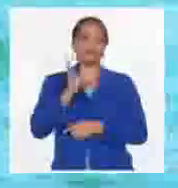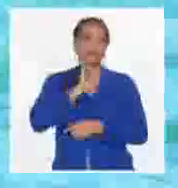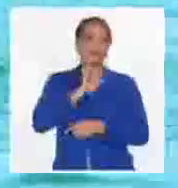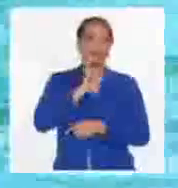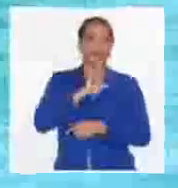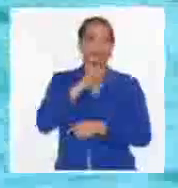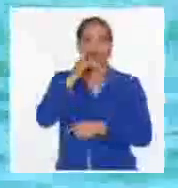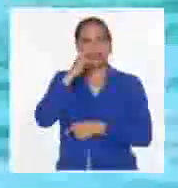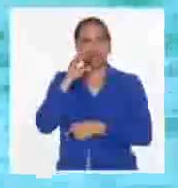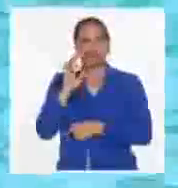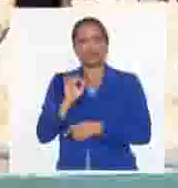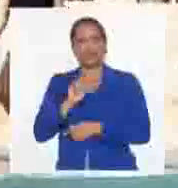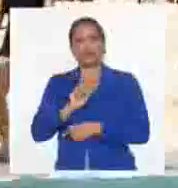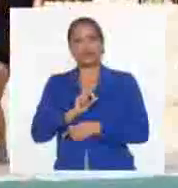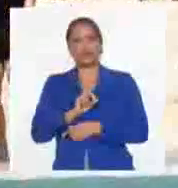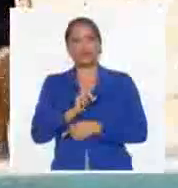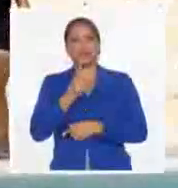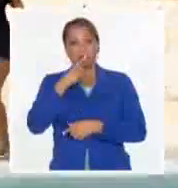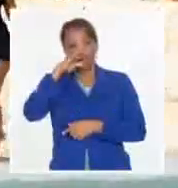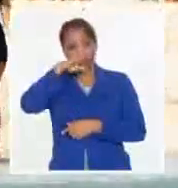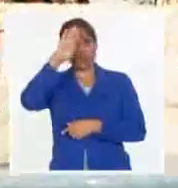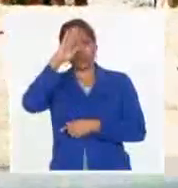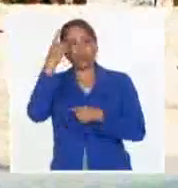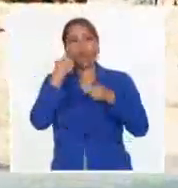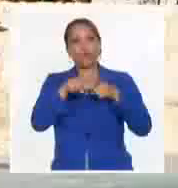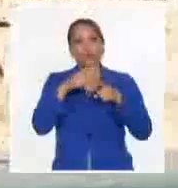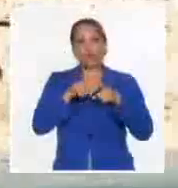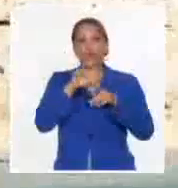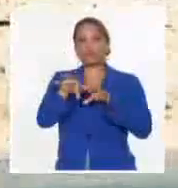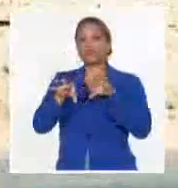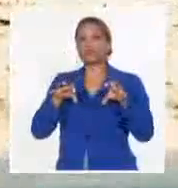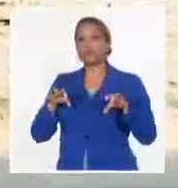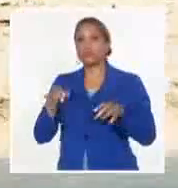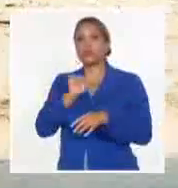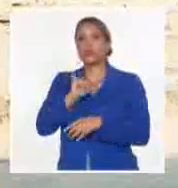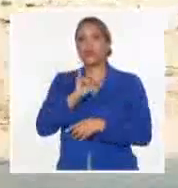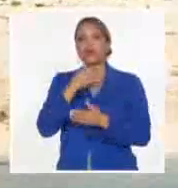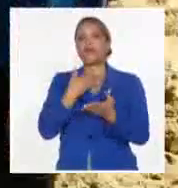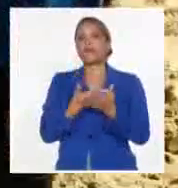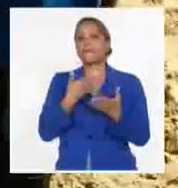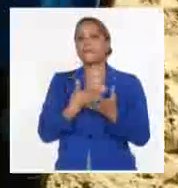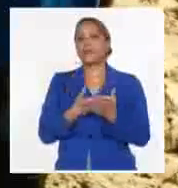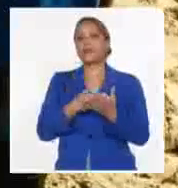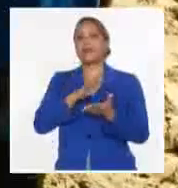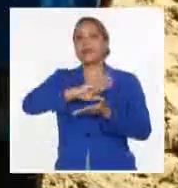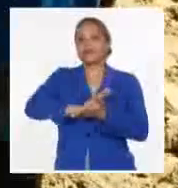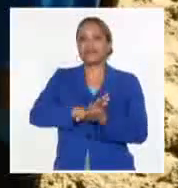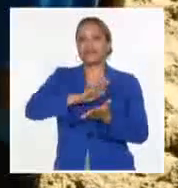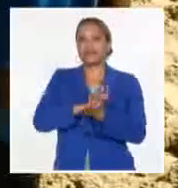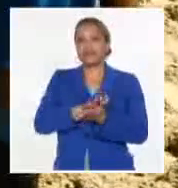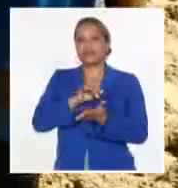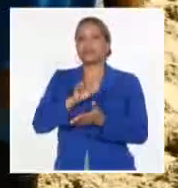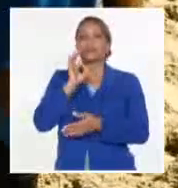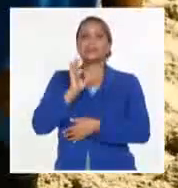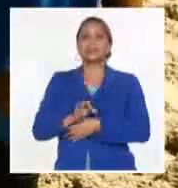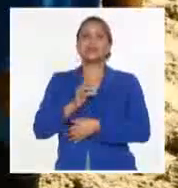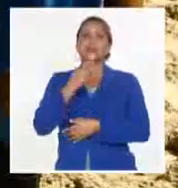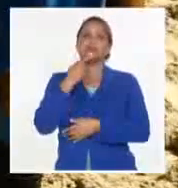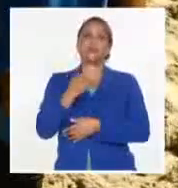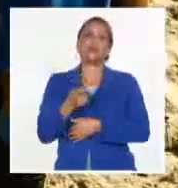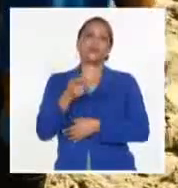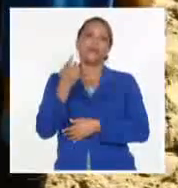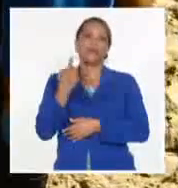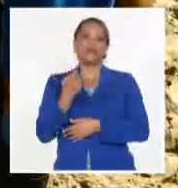de sus visitantes. En Cuba, otros balnearios acumulan evidencias de esta problemática que no siempre responde a la carencia